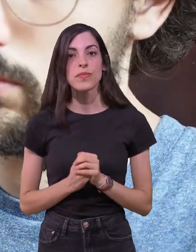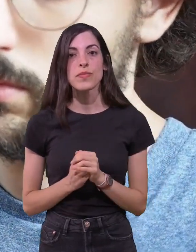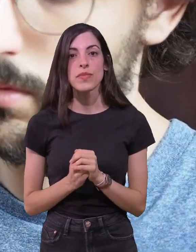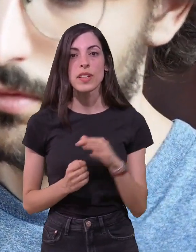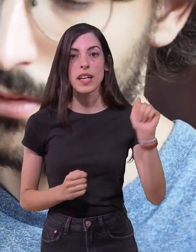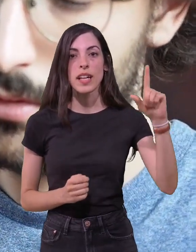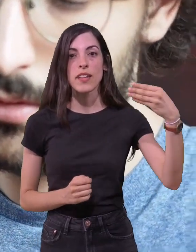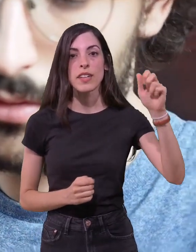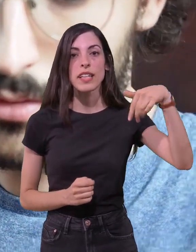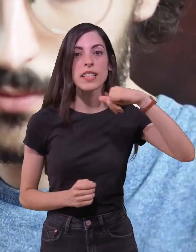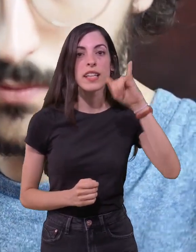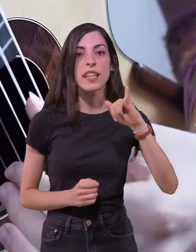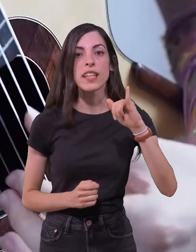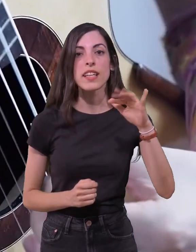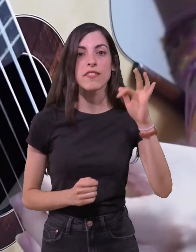elegidos